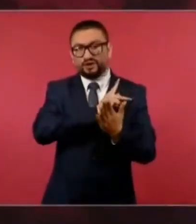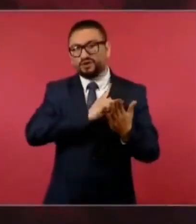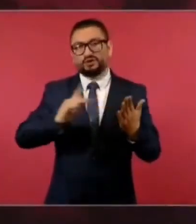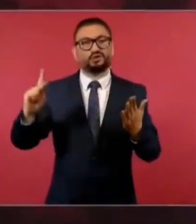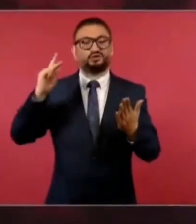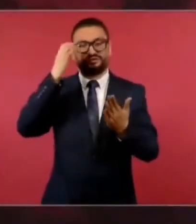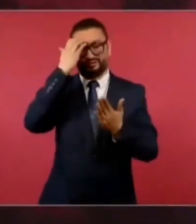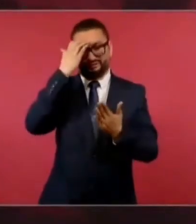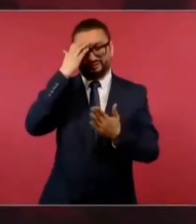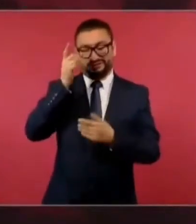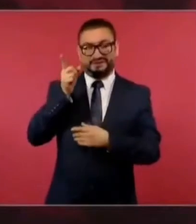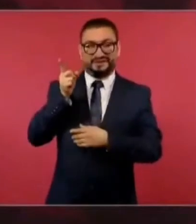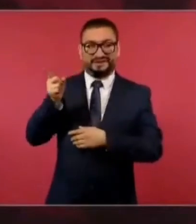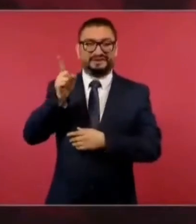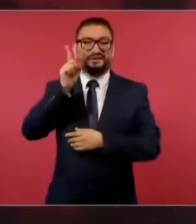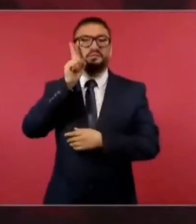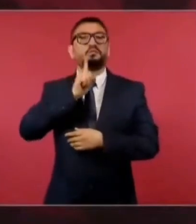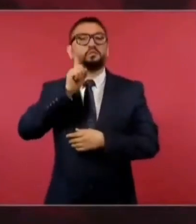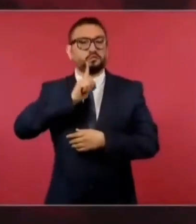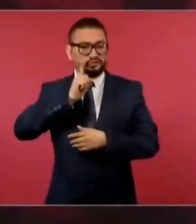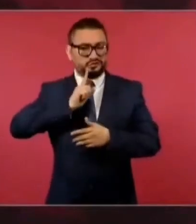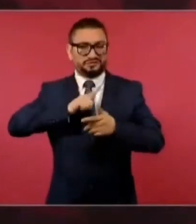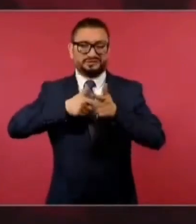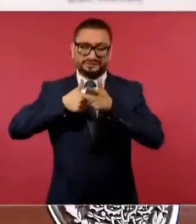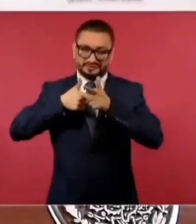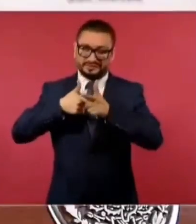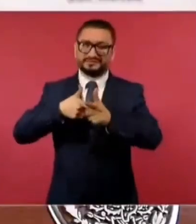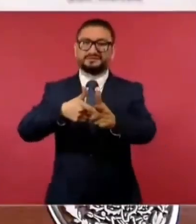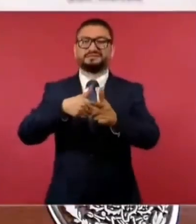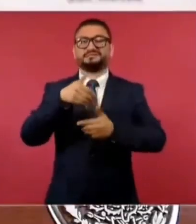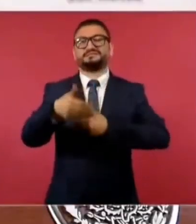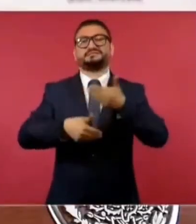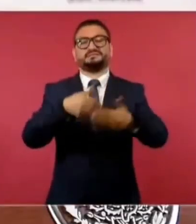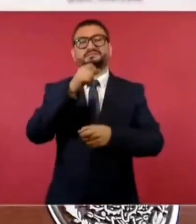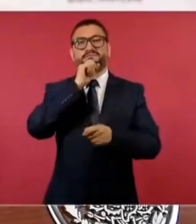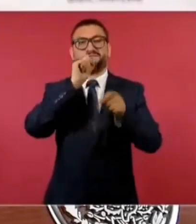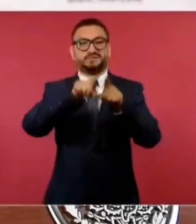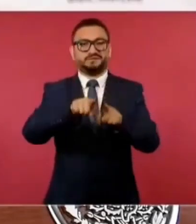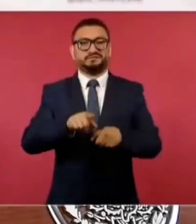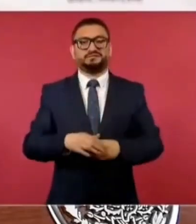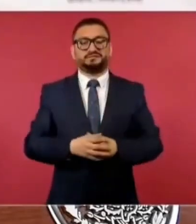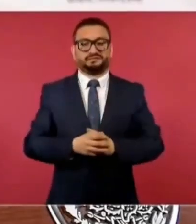y ella le va a dar continuidad.